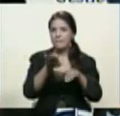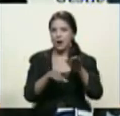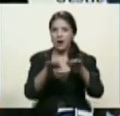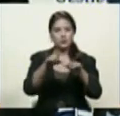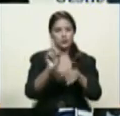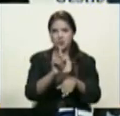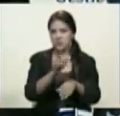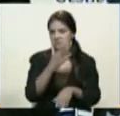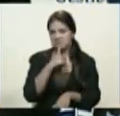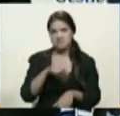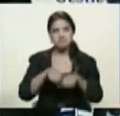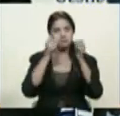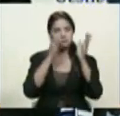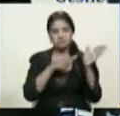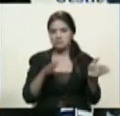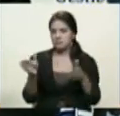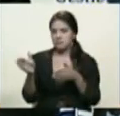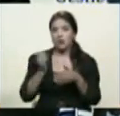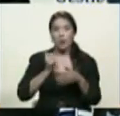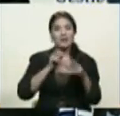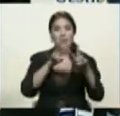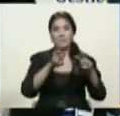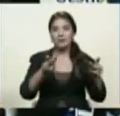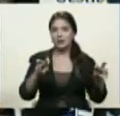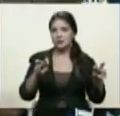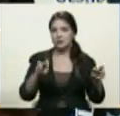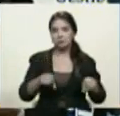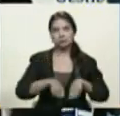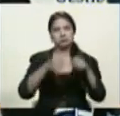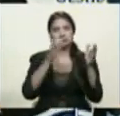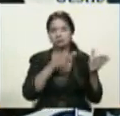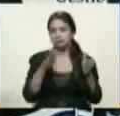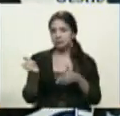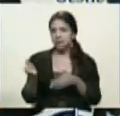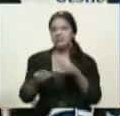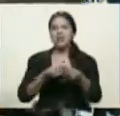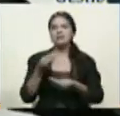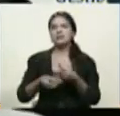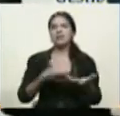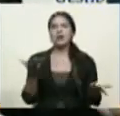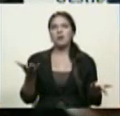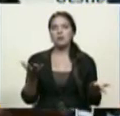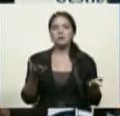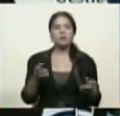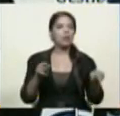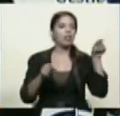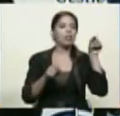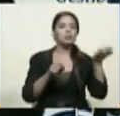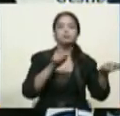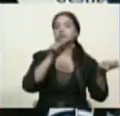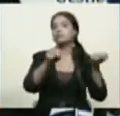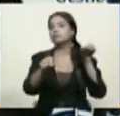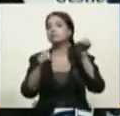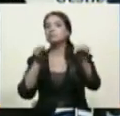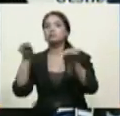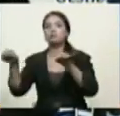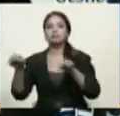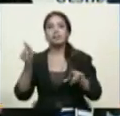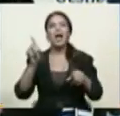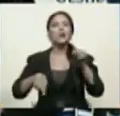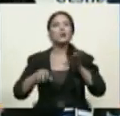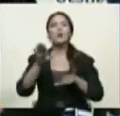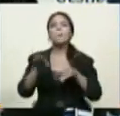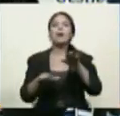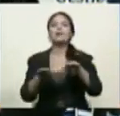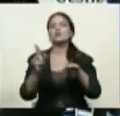abc de toda investigación penal se realizaban de manera aleatoria algunas diligencias